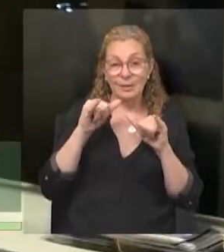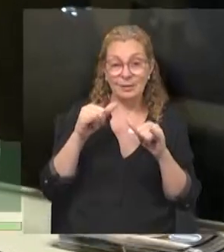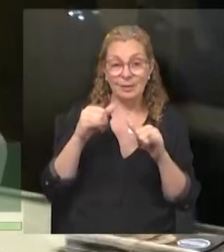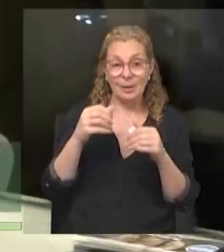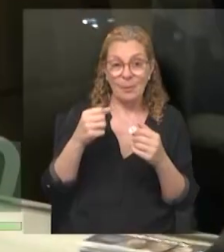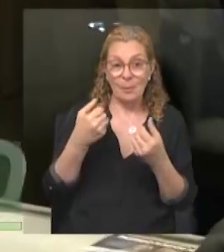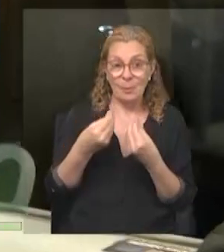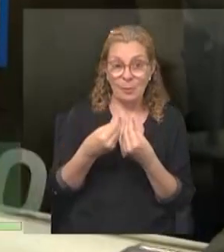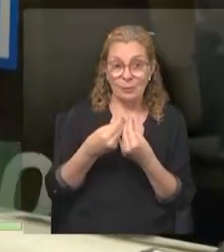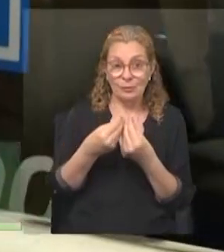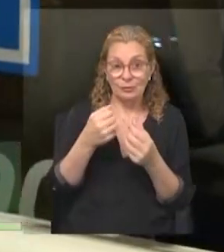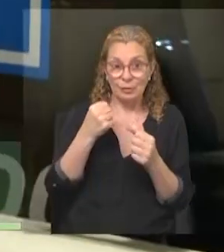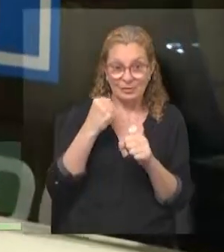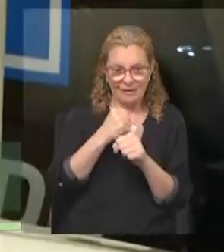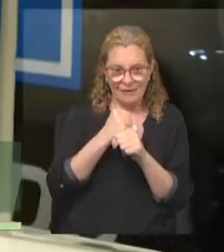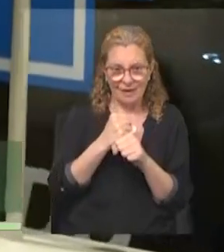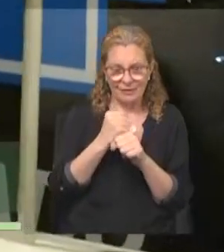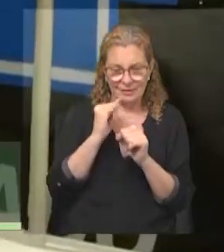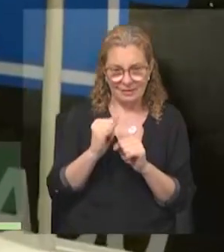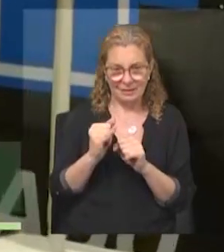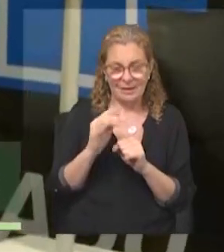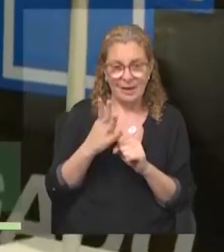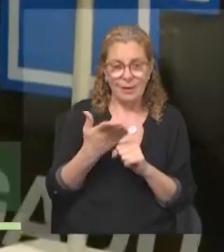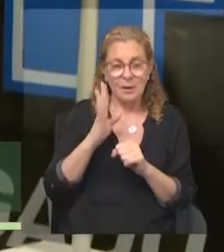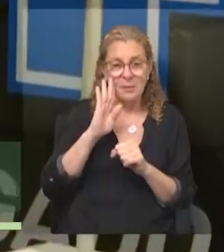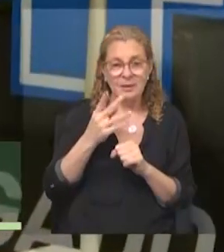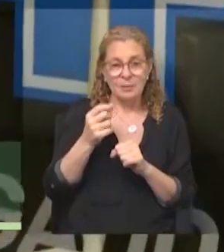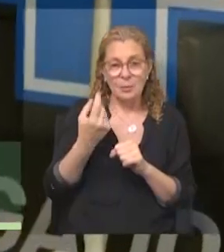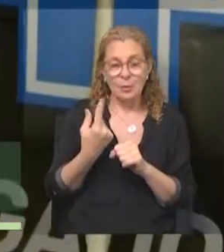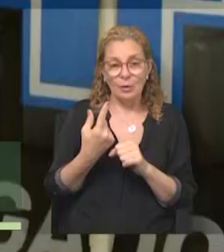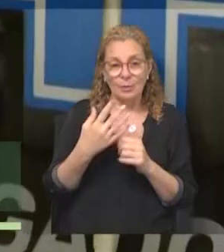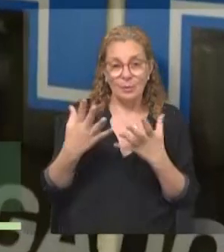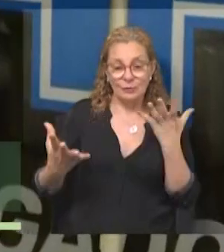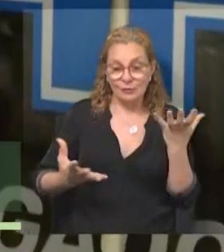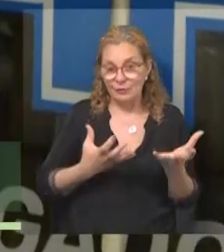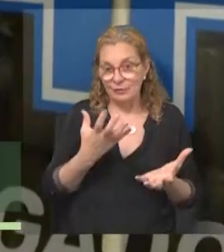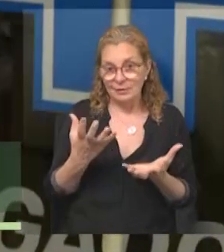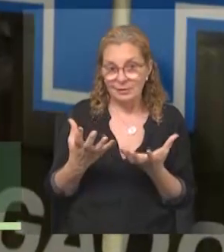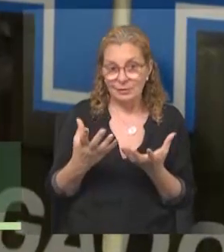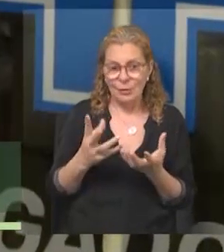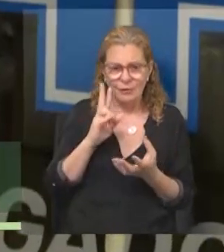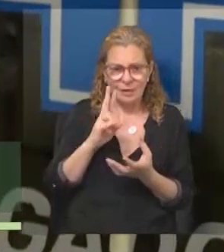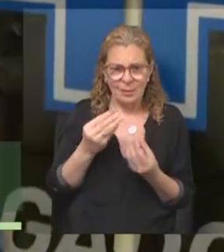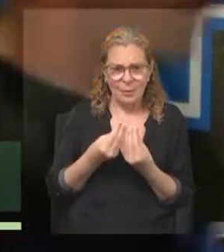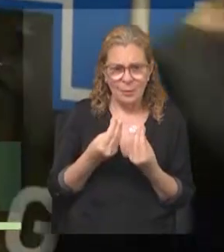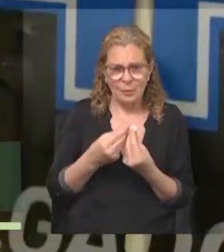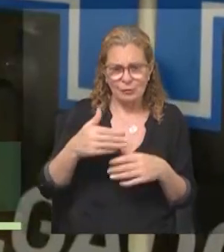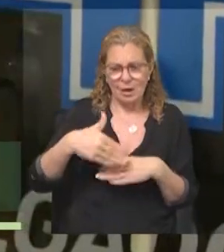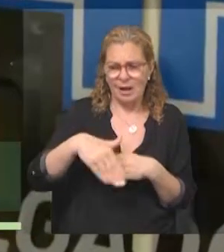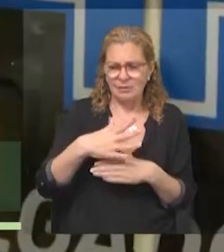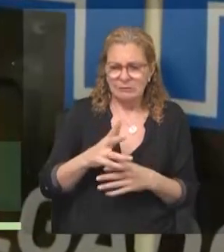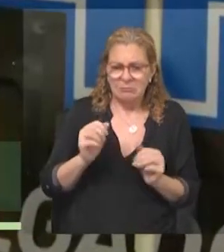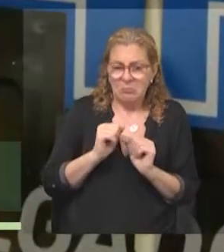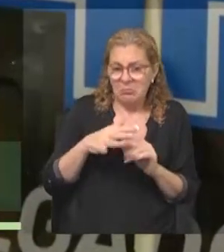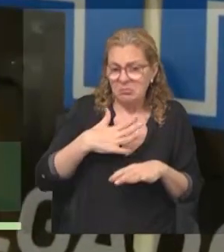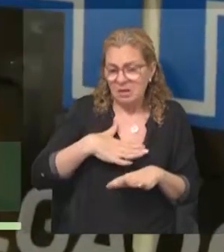intensidad Ahora parece que que que salió un poco ese clima de mucha frialdad que todos veíamos en en la calle ahora